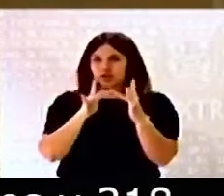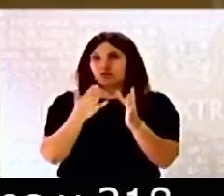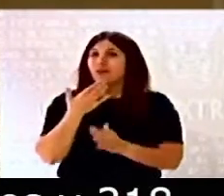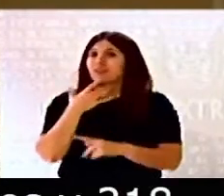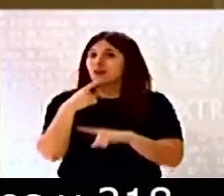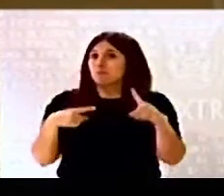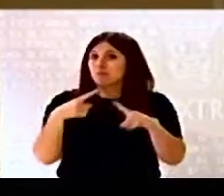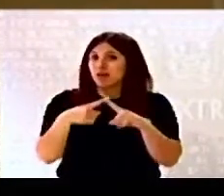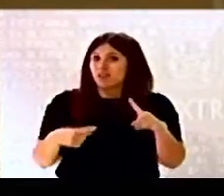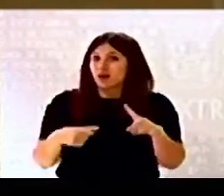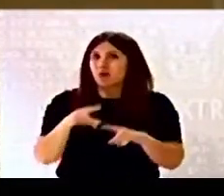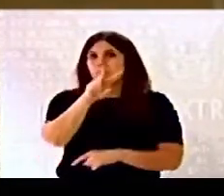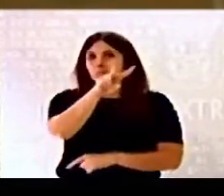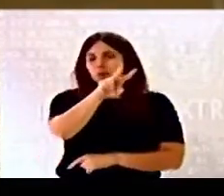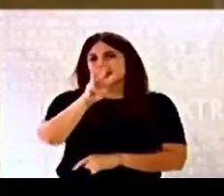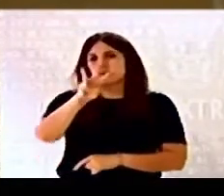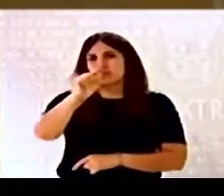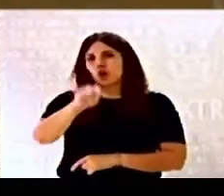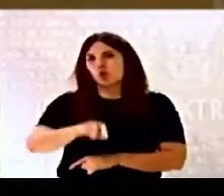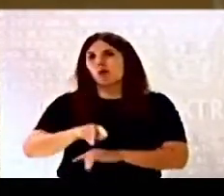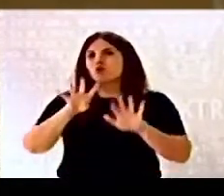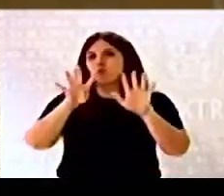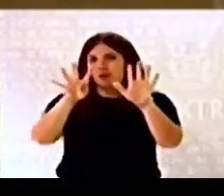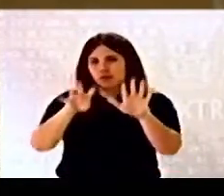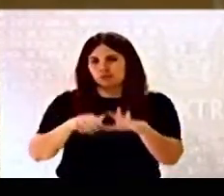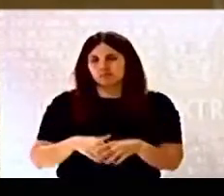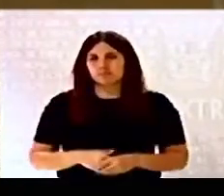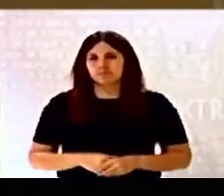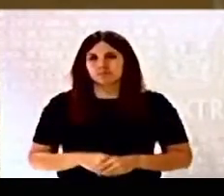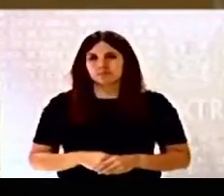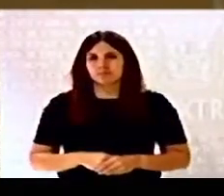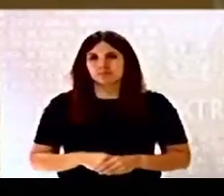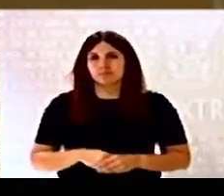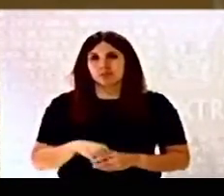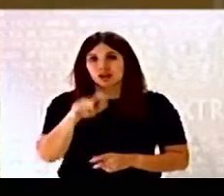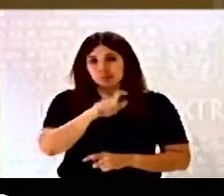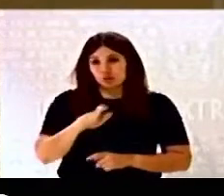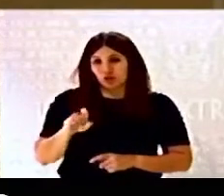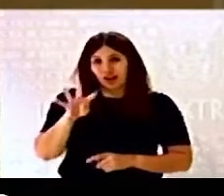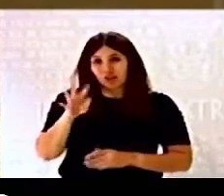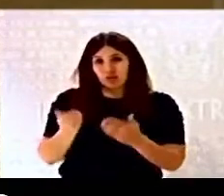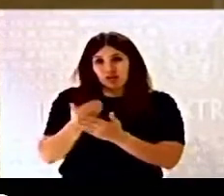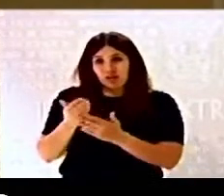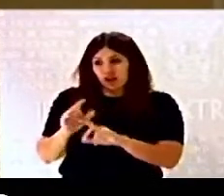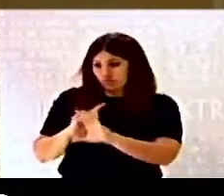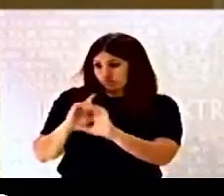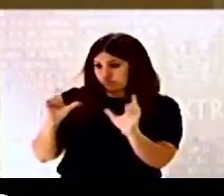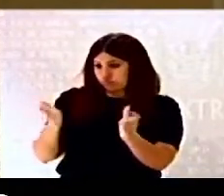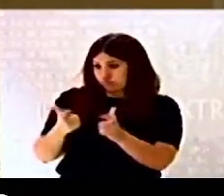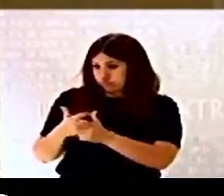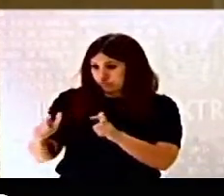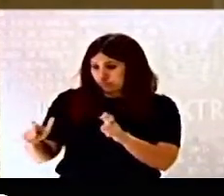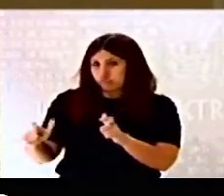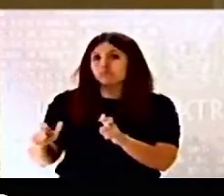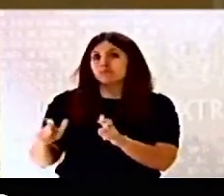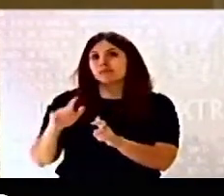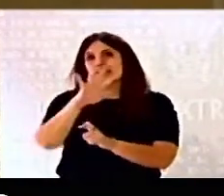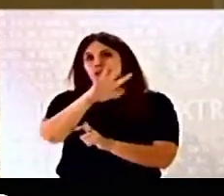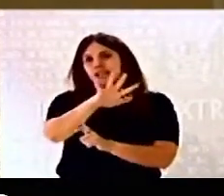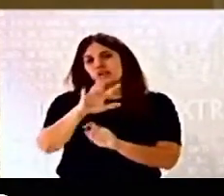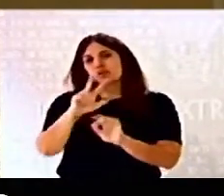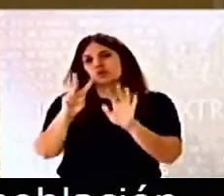son 23,9 años. La incidencia acumulada a los 14 días de la población general son